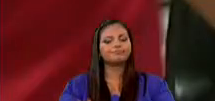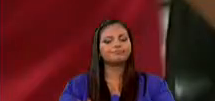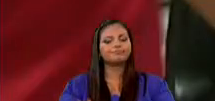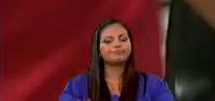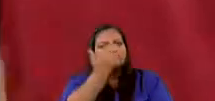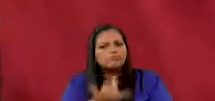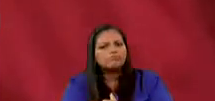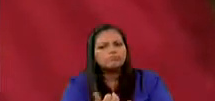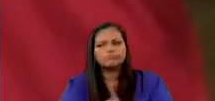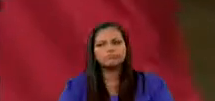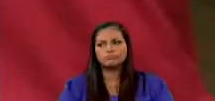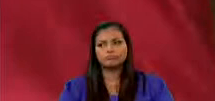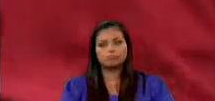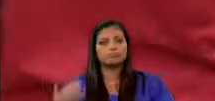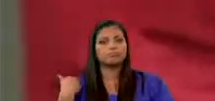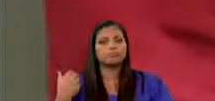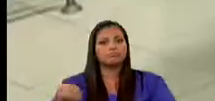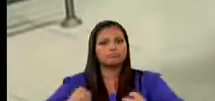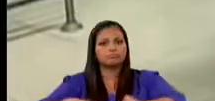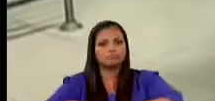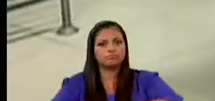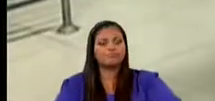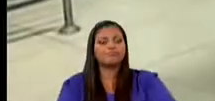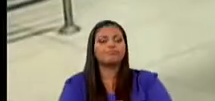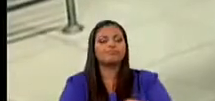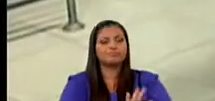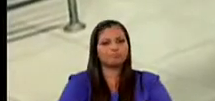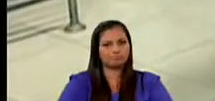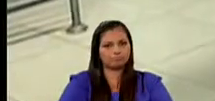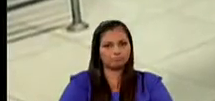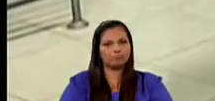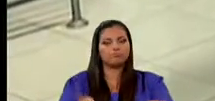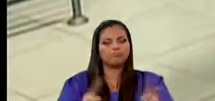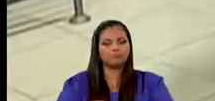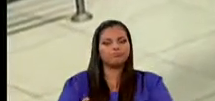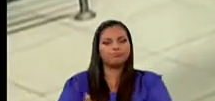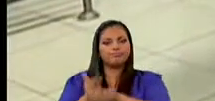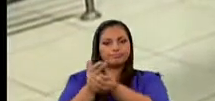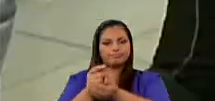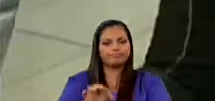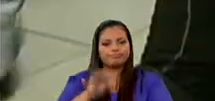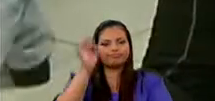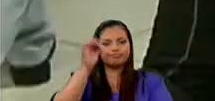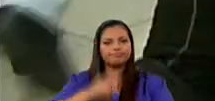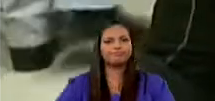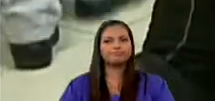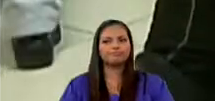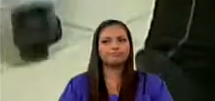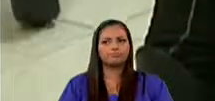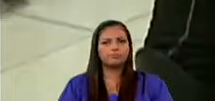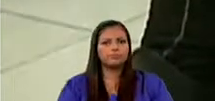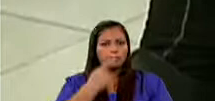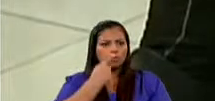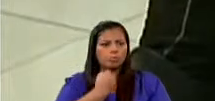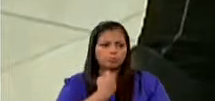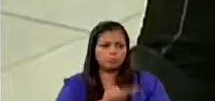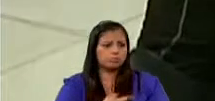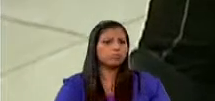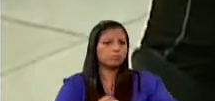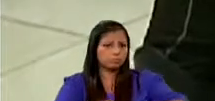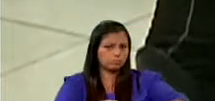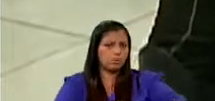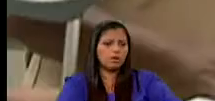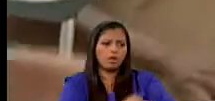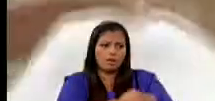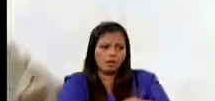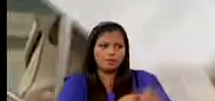motocicleta reportada como robada y además un arma de fuego. De la moto, el hombre dijo haberla comprado a un tipo que le